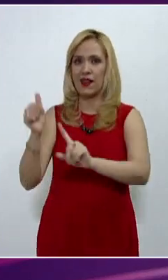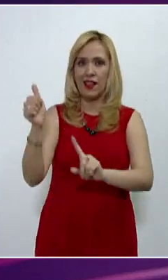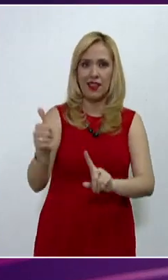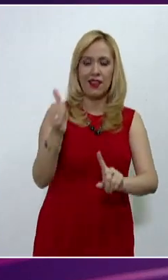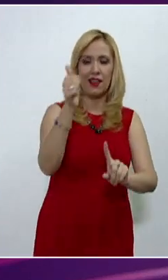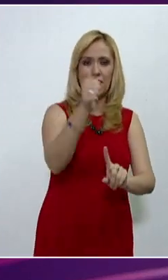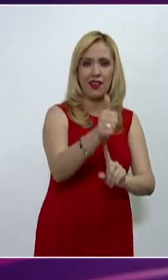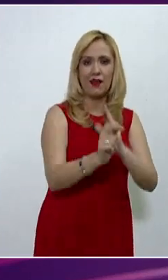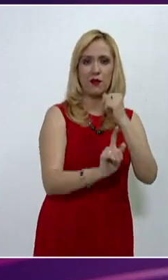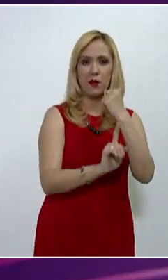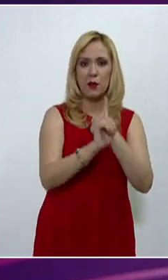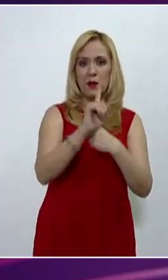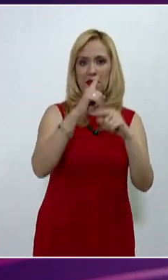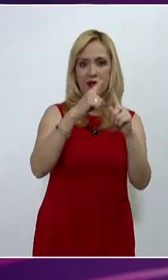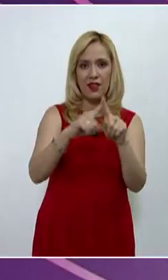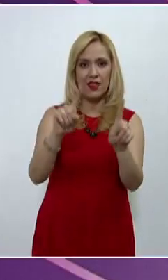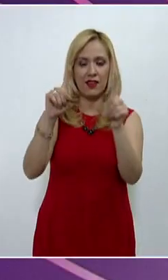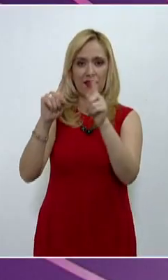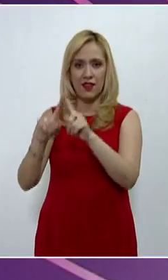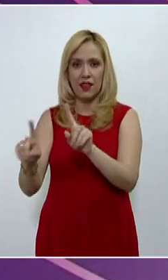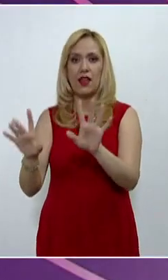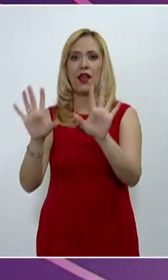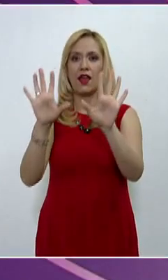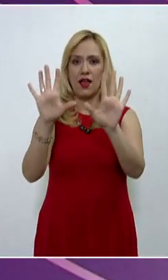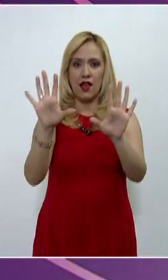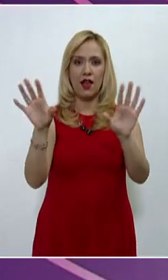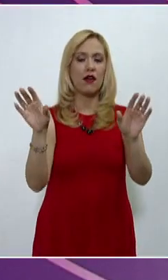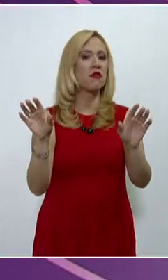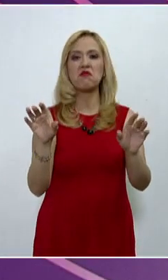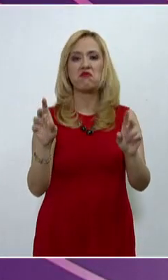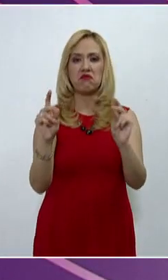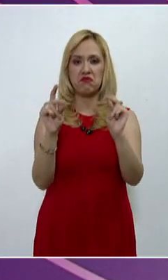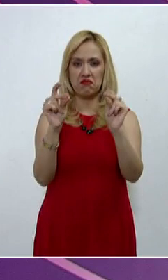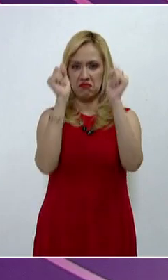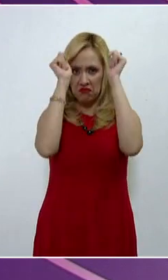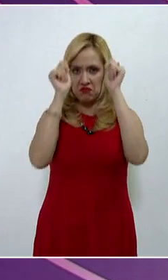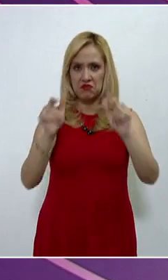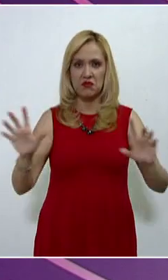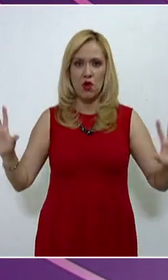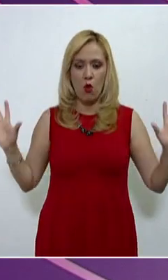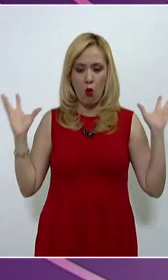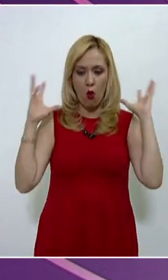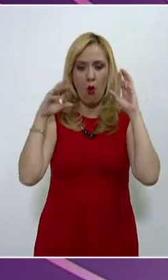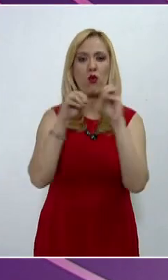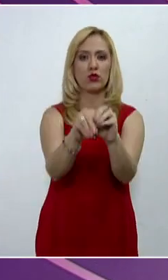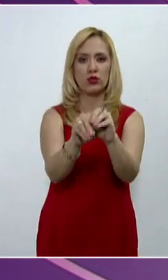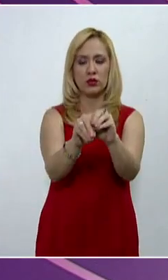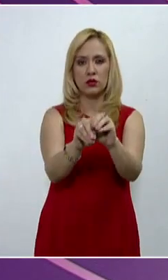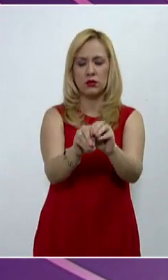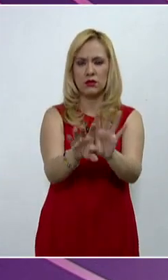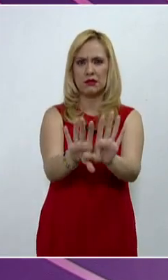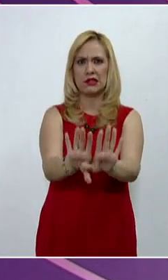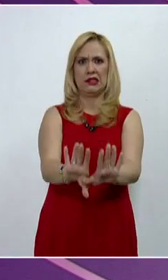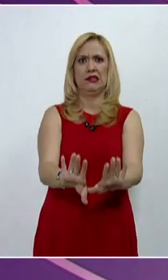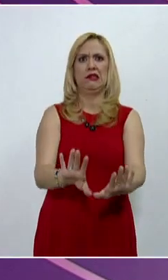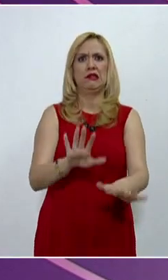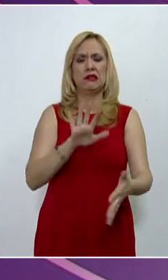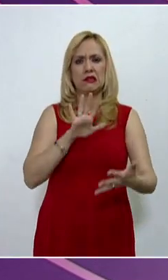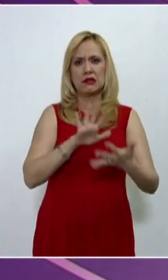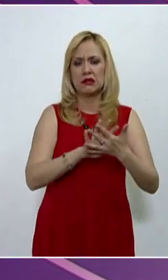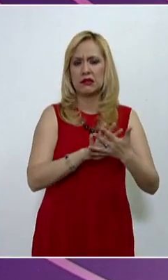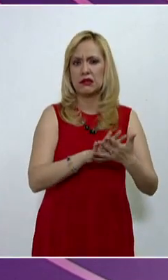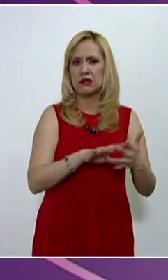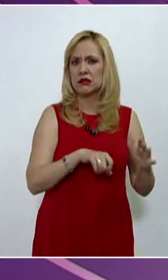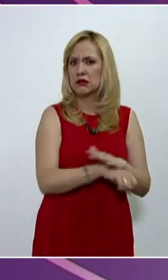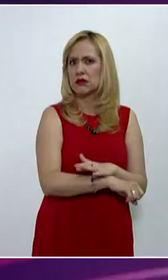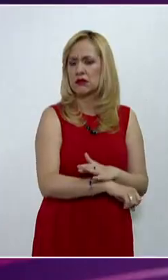precisa particular de cada caso, se mecaniza, se automatiza. Y hay un catálogo de delitos inescarcelables, esto es,